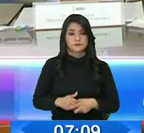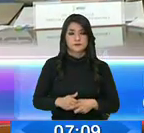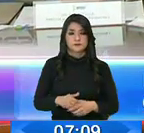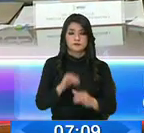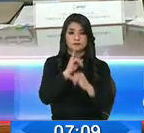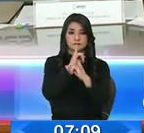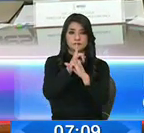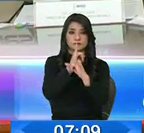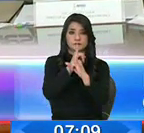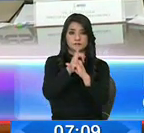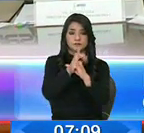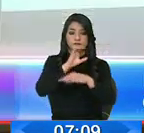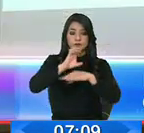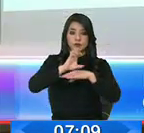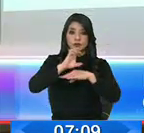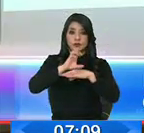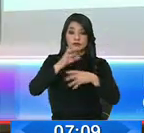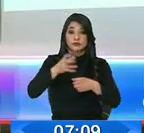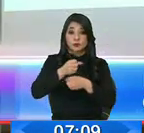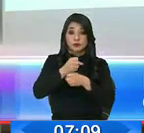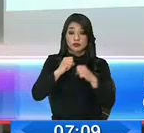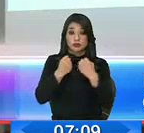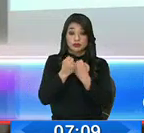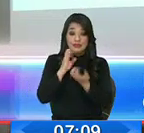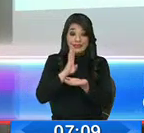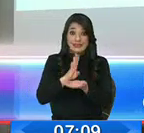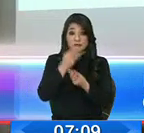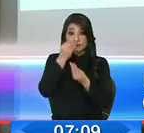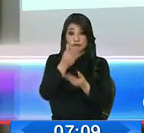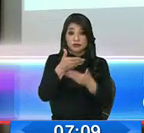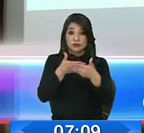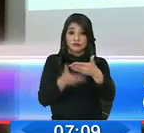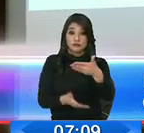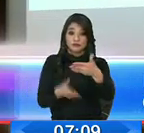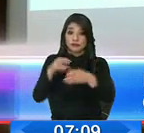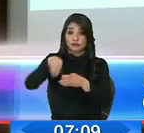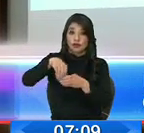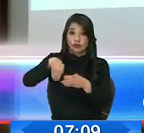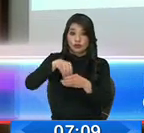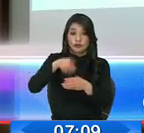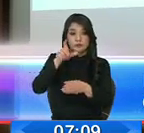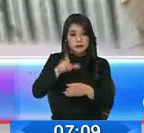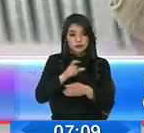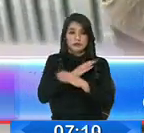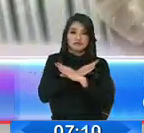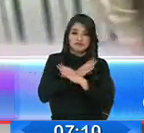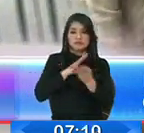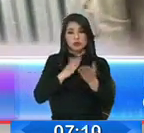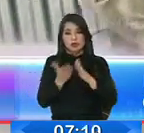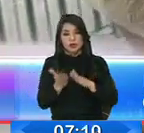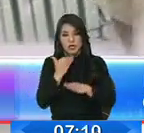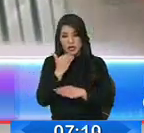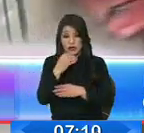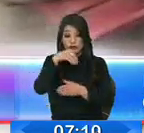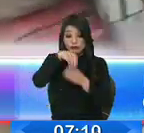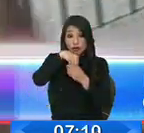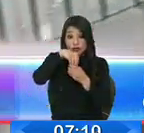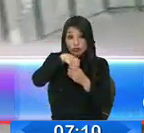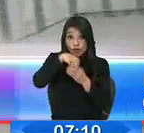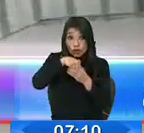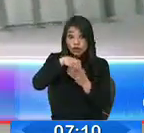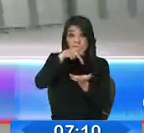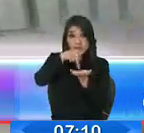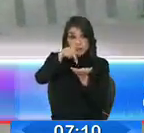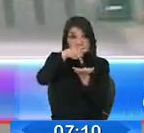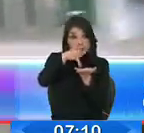de Seguridad Social, IES, presentó el informe actuarial del Fondo de Invalidez, Vejez y Muerte, es decir, el fondo que deberá garantizar el pago de